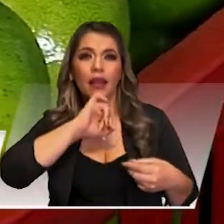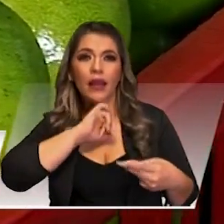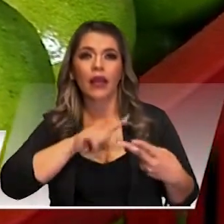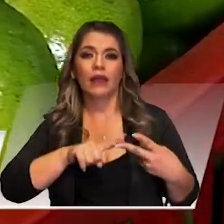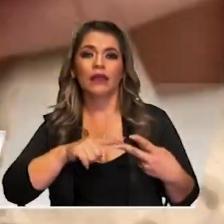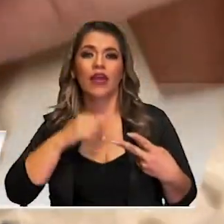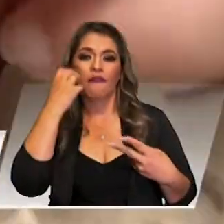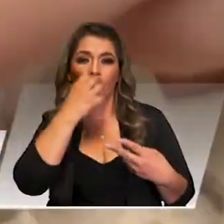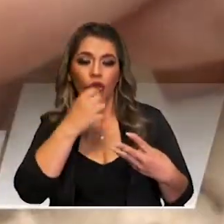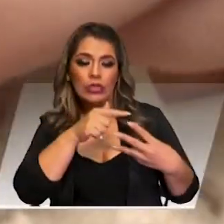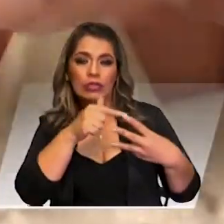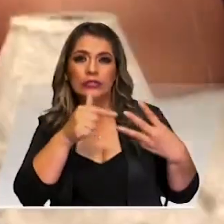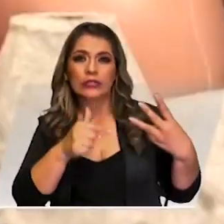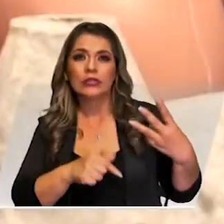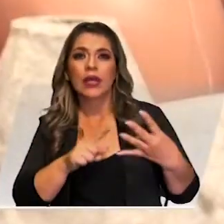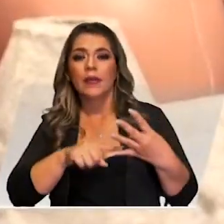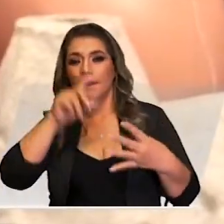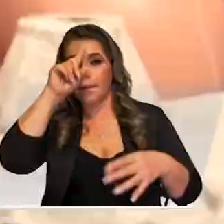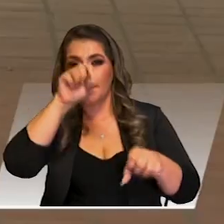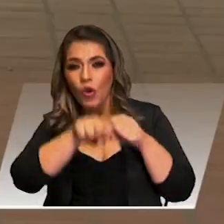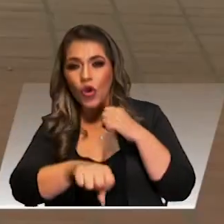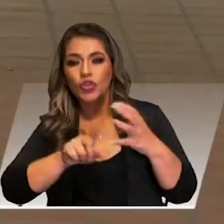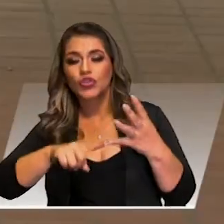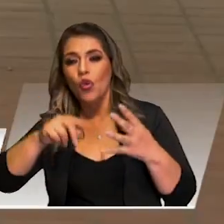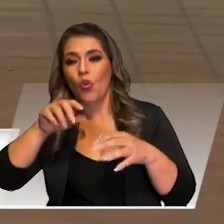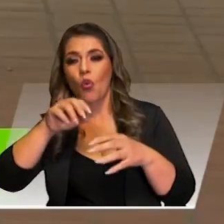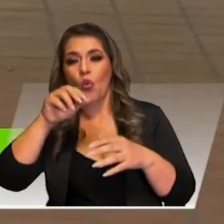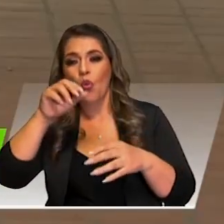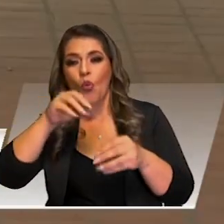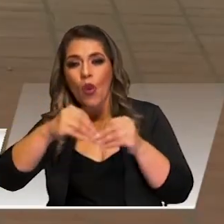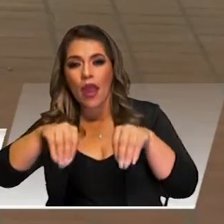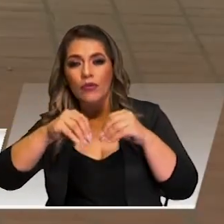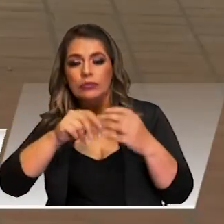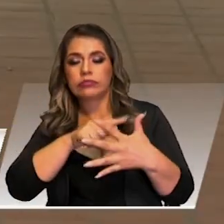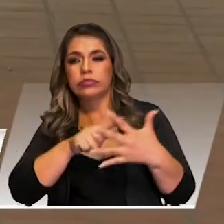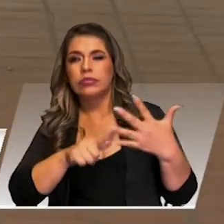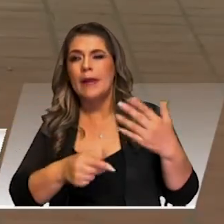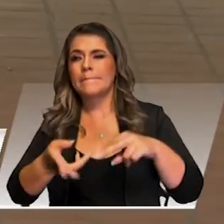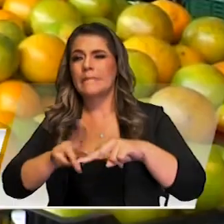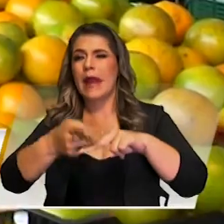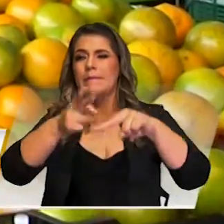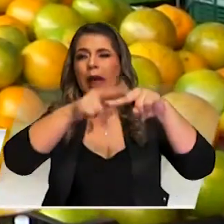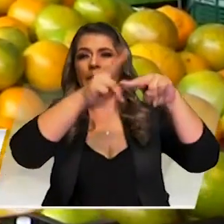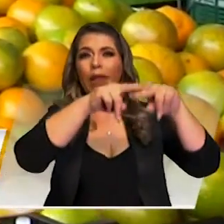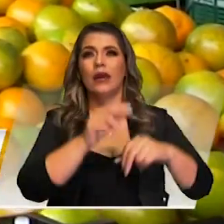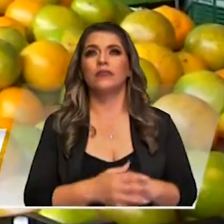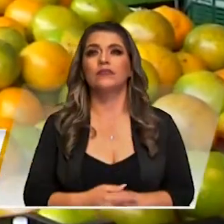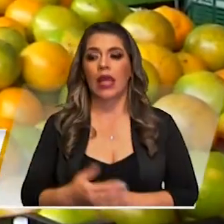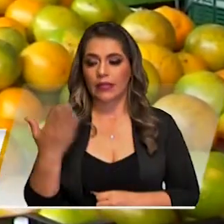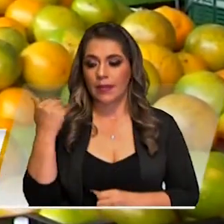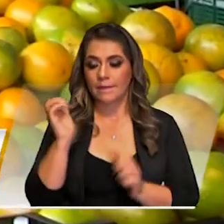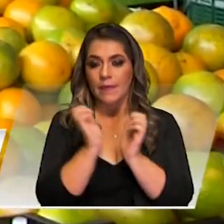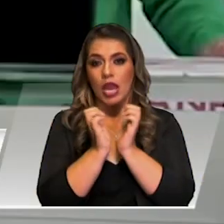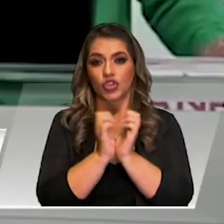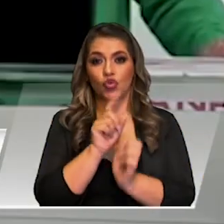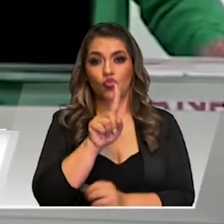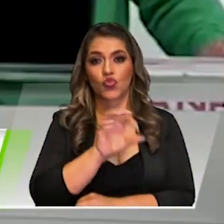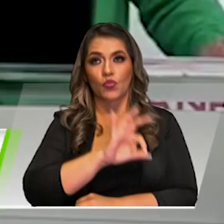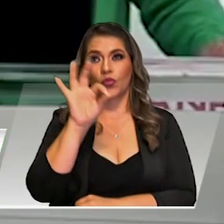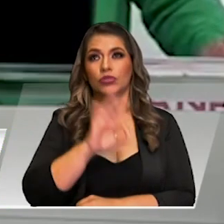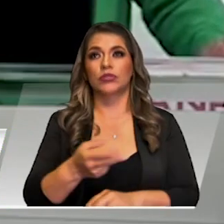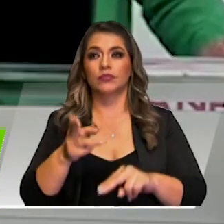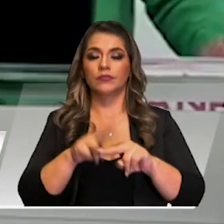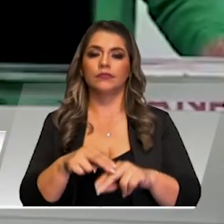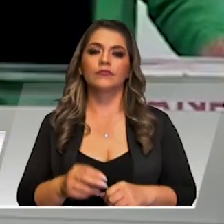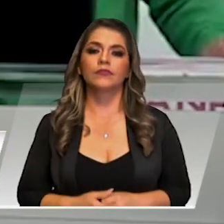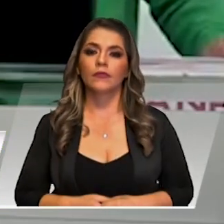los limones, al igual que el pollo y los huevos, aportaron al aumento de la inflación que en mayo se ubicó en 1% según el DANE. Que la